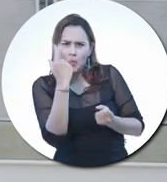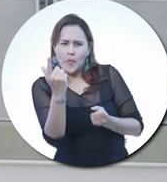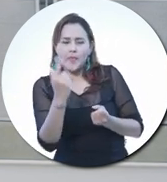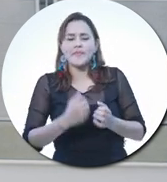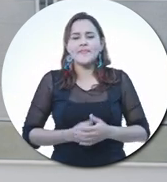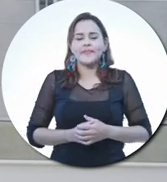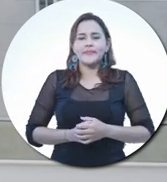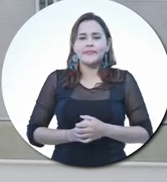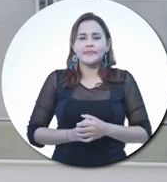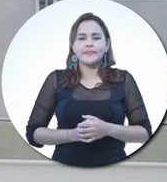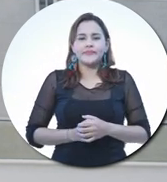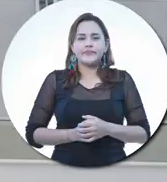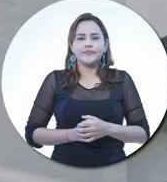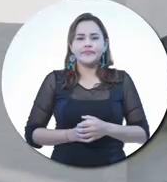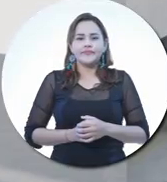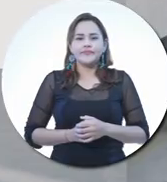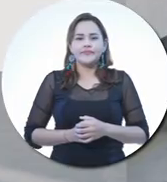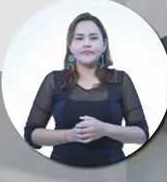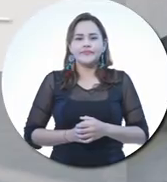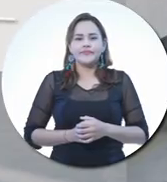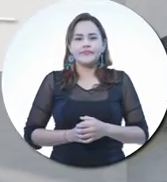para que vieras esto.